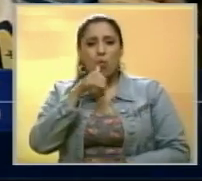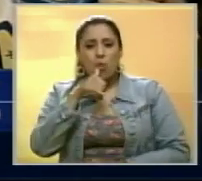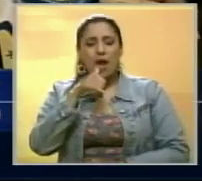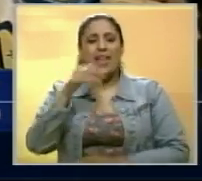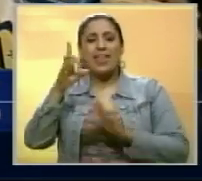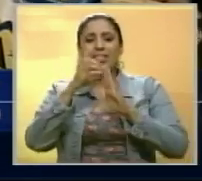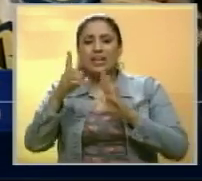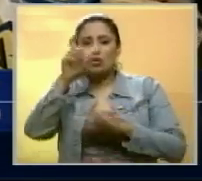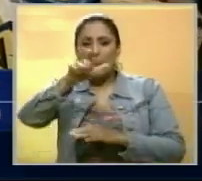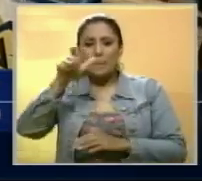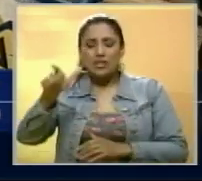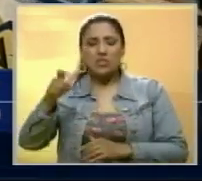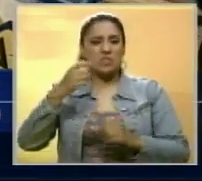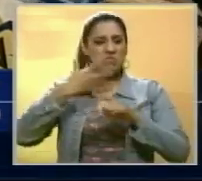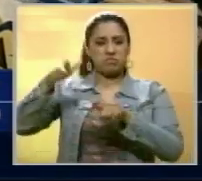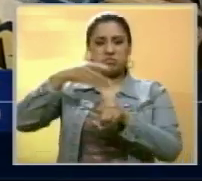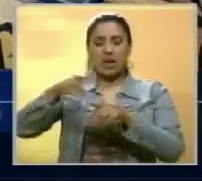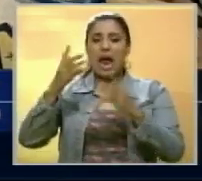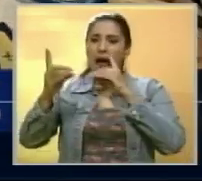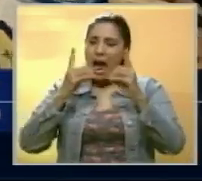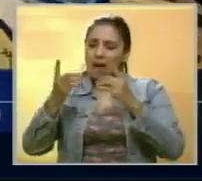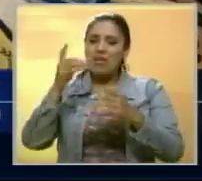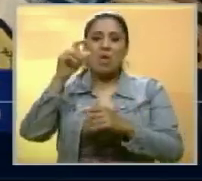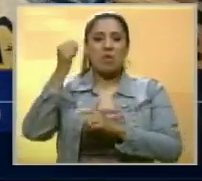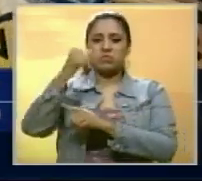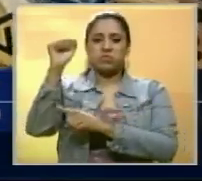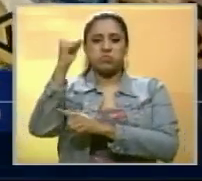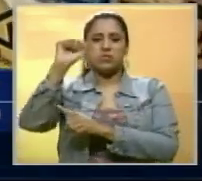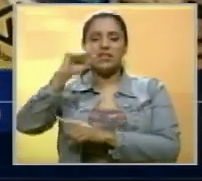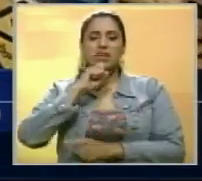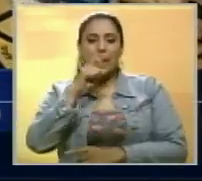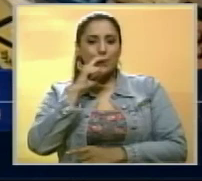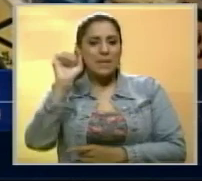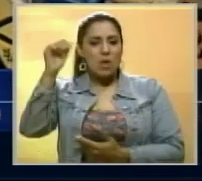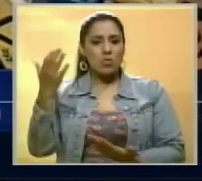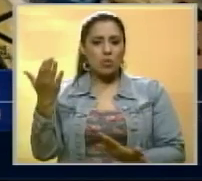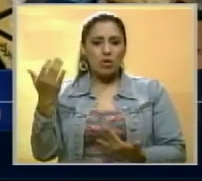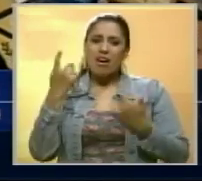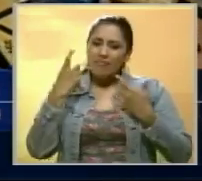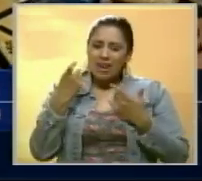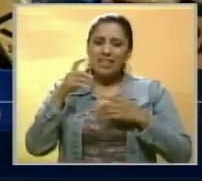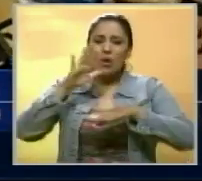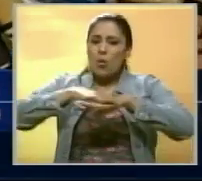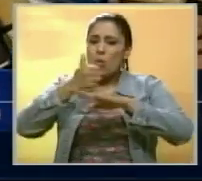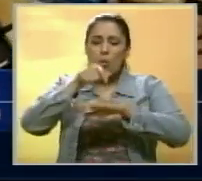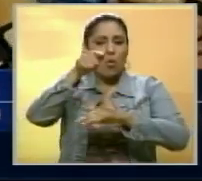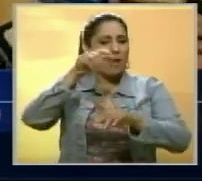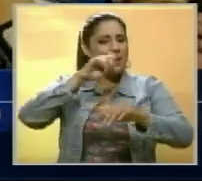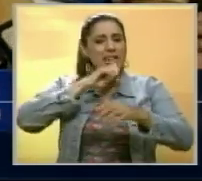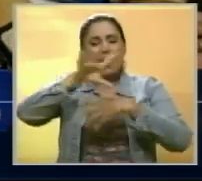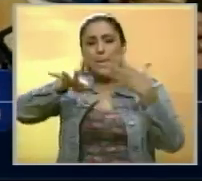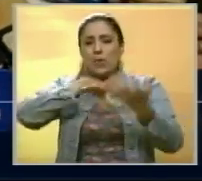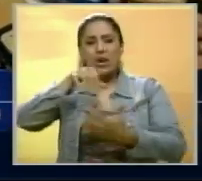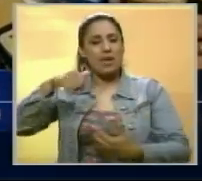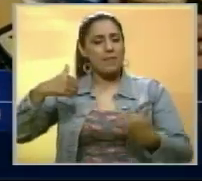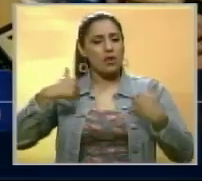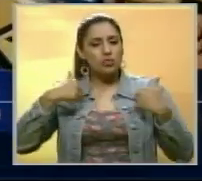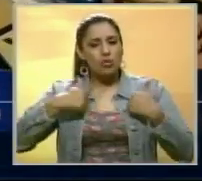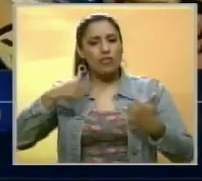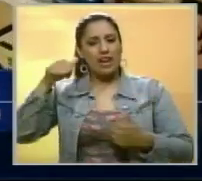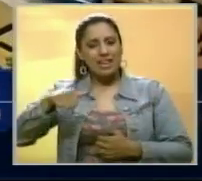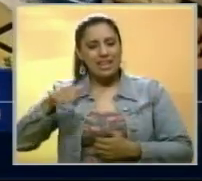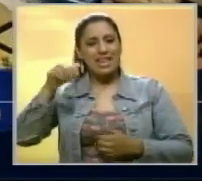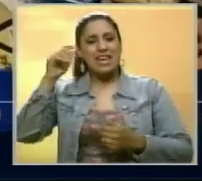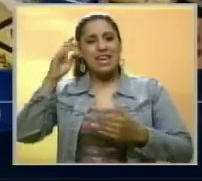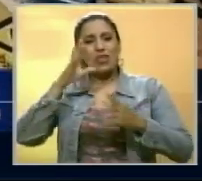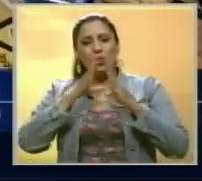de Derecho y el desprecio por el diálogo social que muestra el gobierno de Venezuela son las causas directas de la grave situación económica,